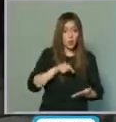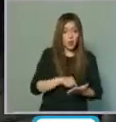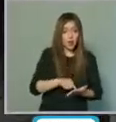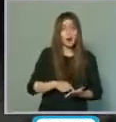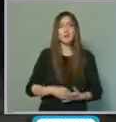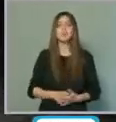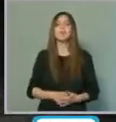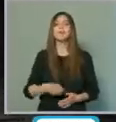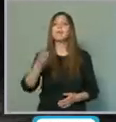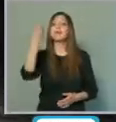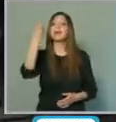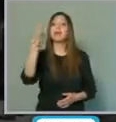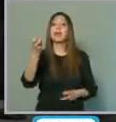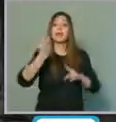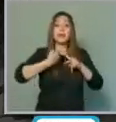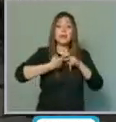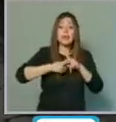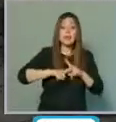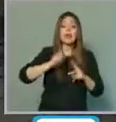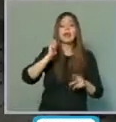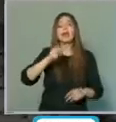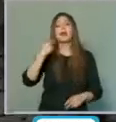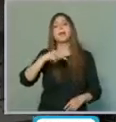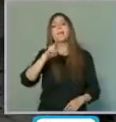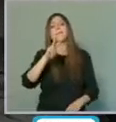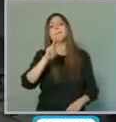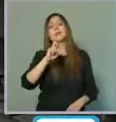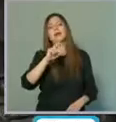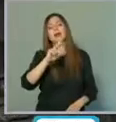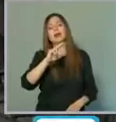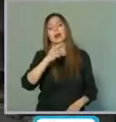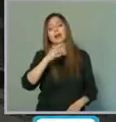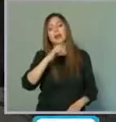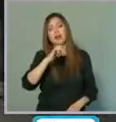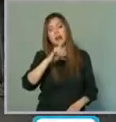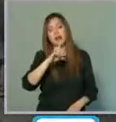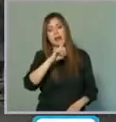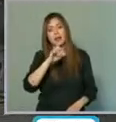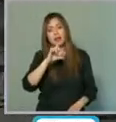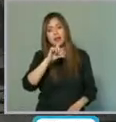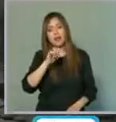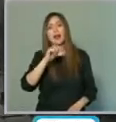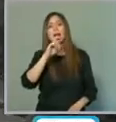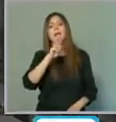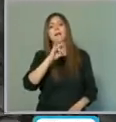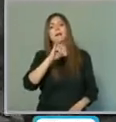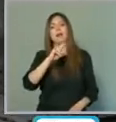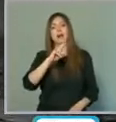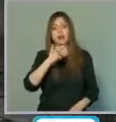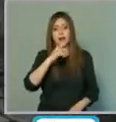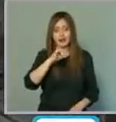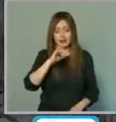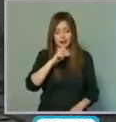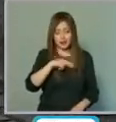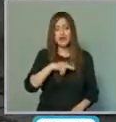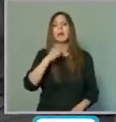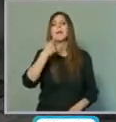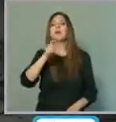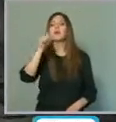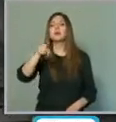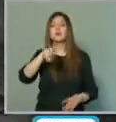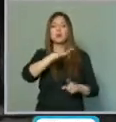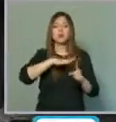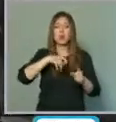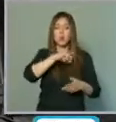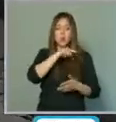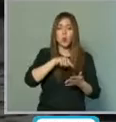que marca el inicio del Vergel de la Virgen. Ya. Incluso ahí afuera dice Vergel de la Virgen, afuera del arco. Y luego ya